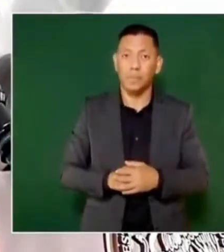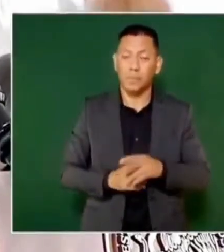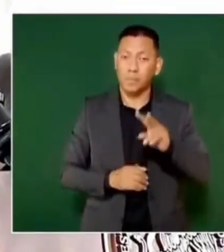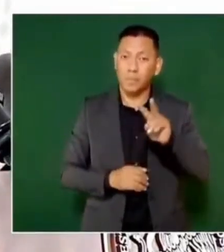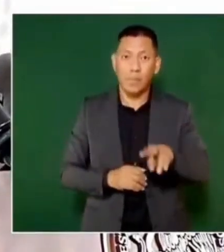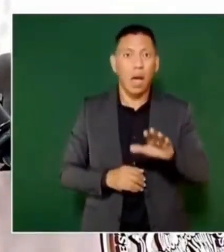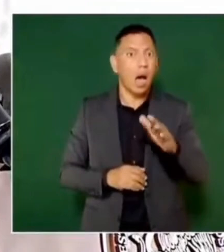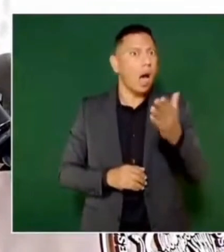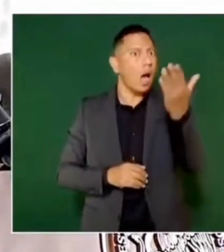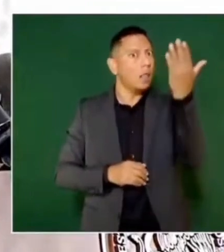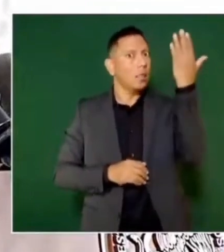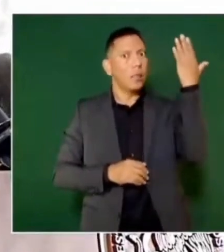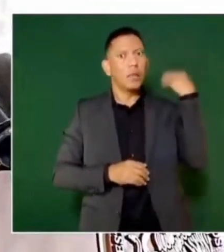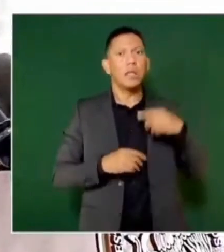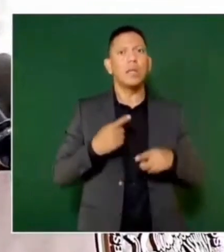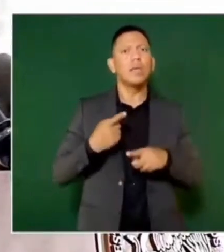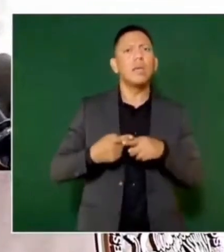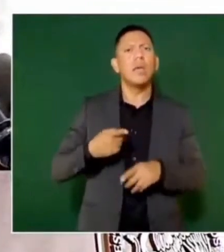imposiciones